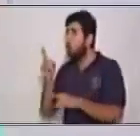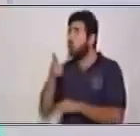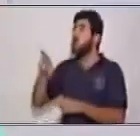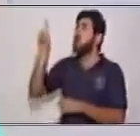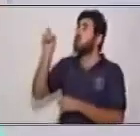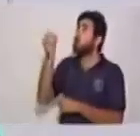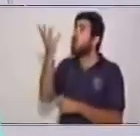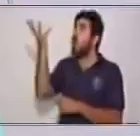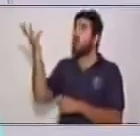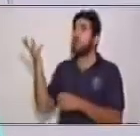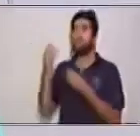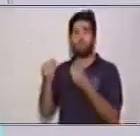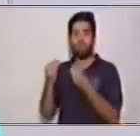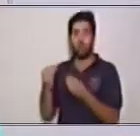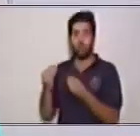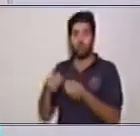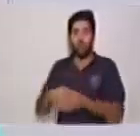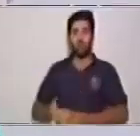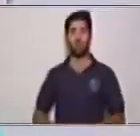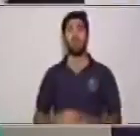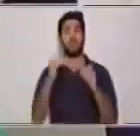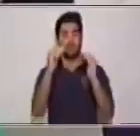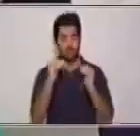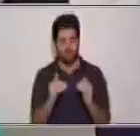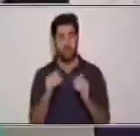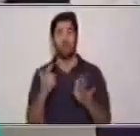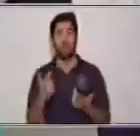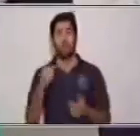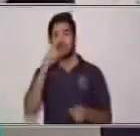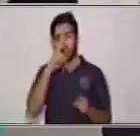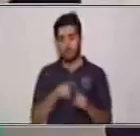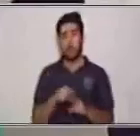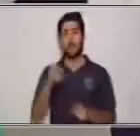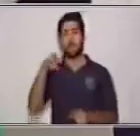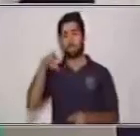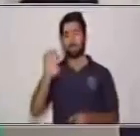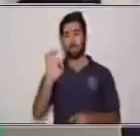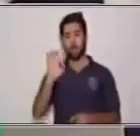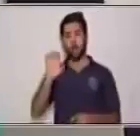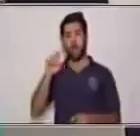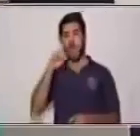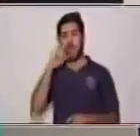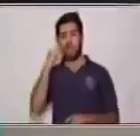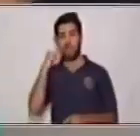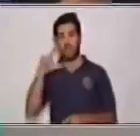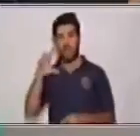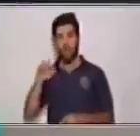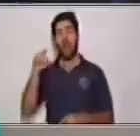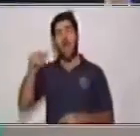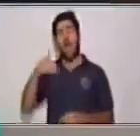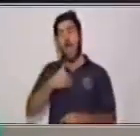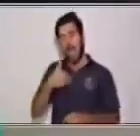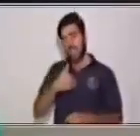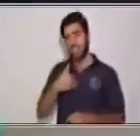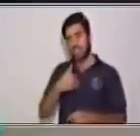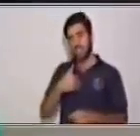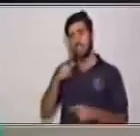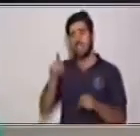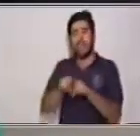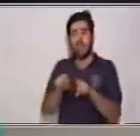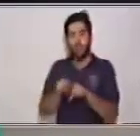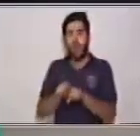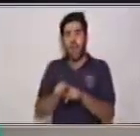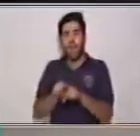dioses entre su religión. Y es de orden poético. Quiere decir que la podemos encontrar en